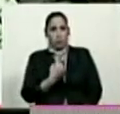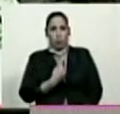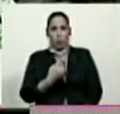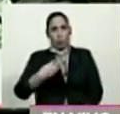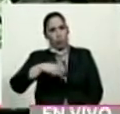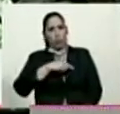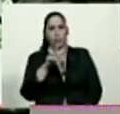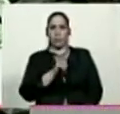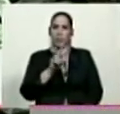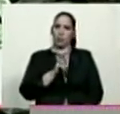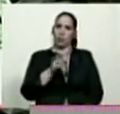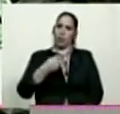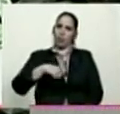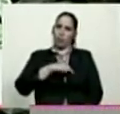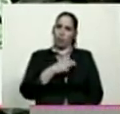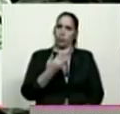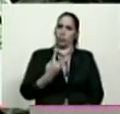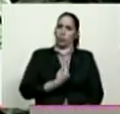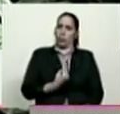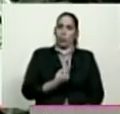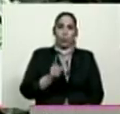queda.